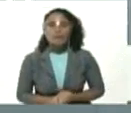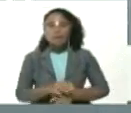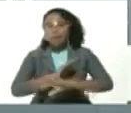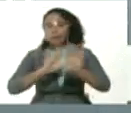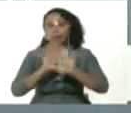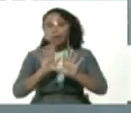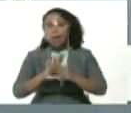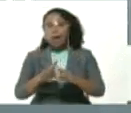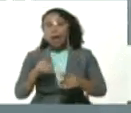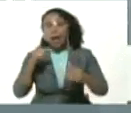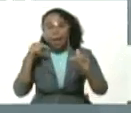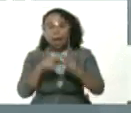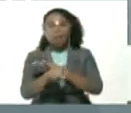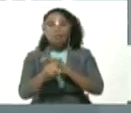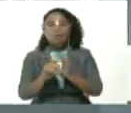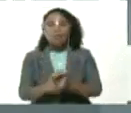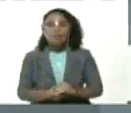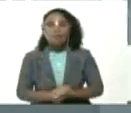la...